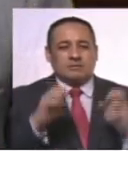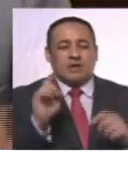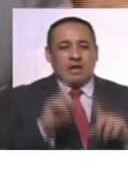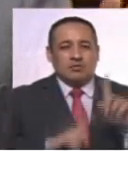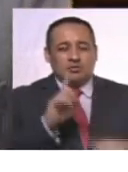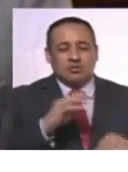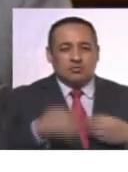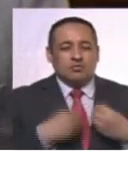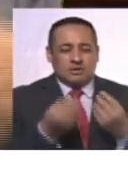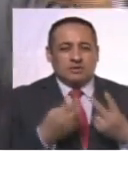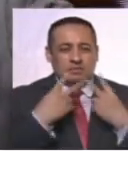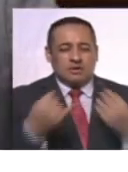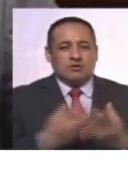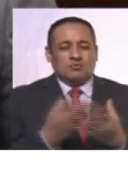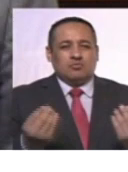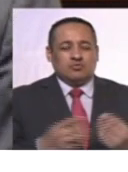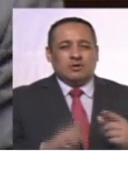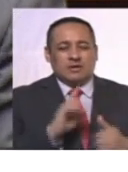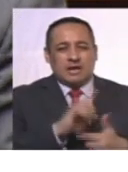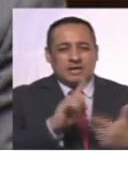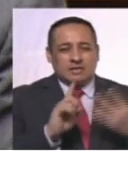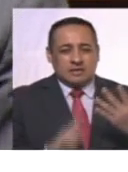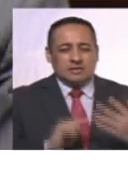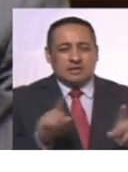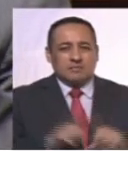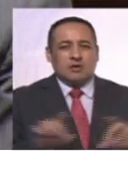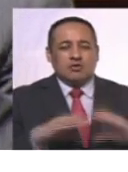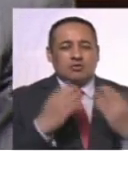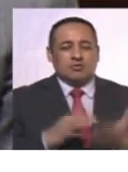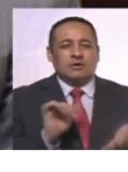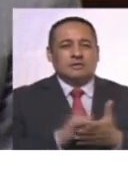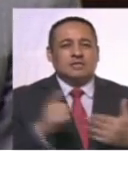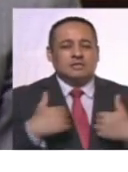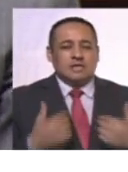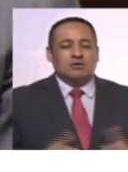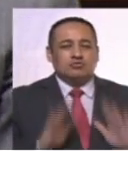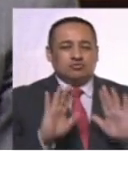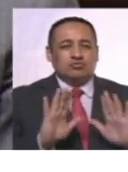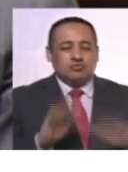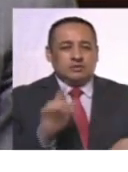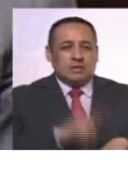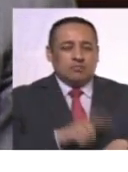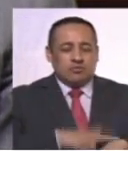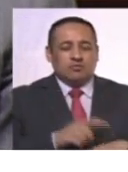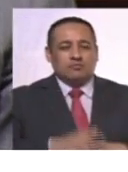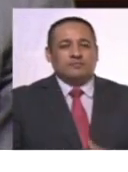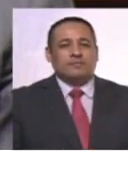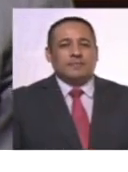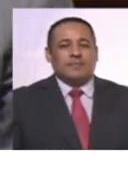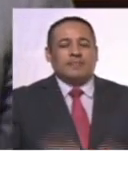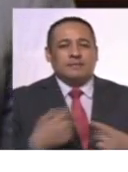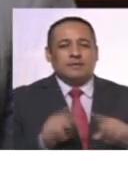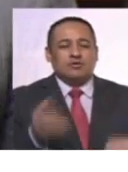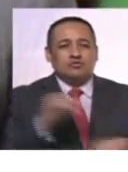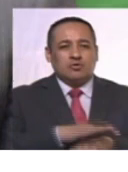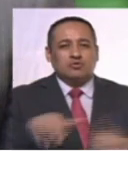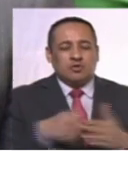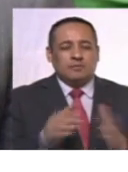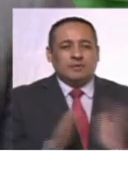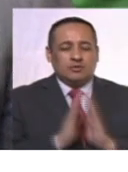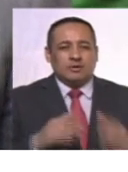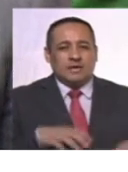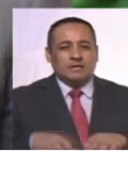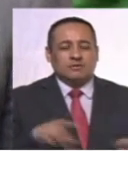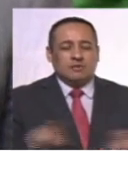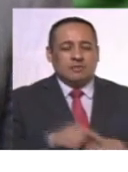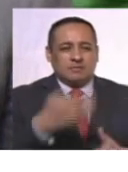porque han sido muchos y cada parlamentario tendrá seguramente su tiempo. Respecto a la petición que hicimos